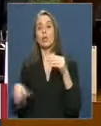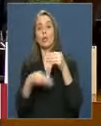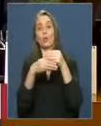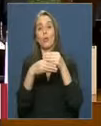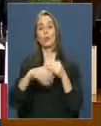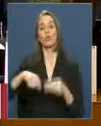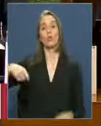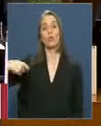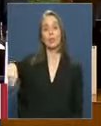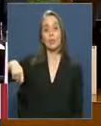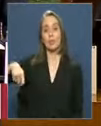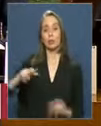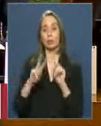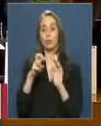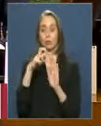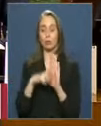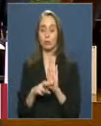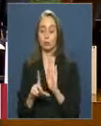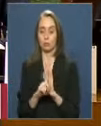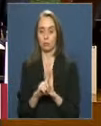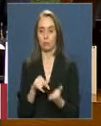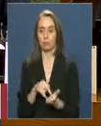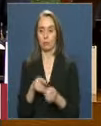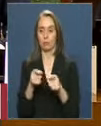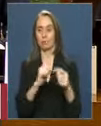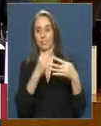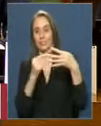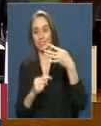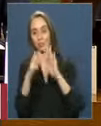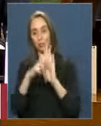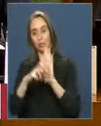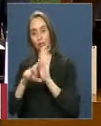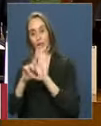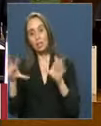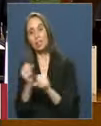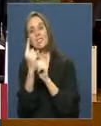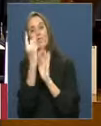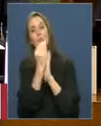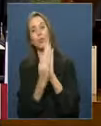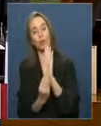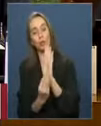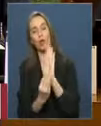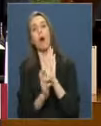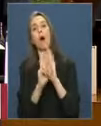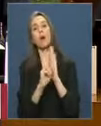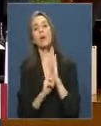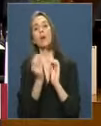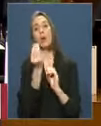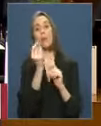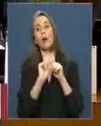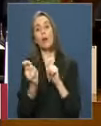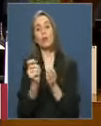Senado respecto del proyecto de ley iniciado en mociones refundidas que regula la dieta parlamentaria y